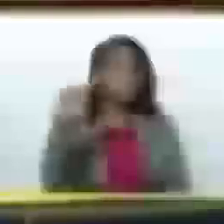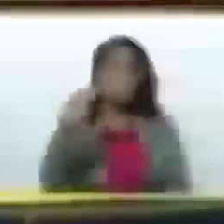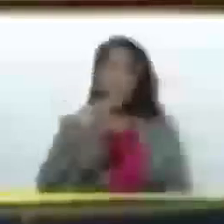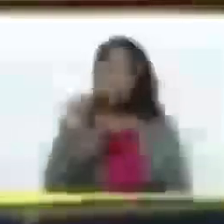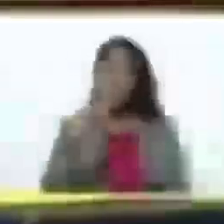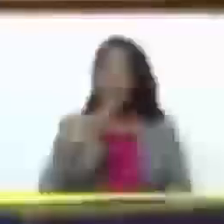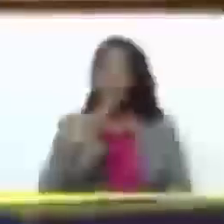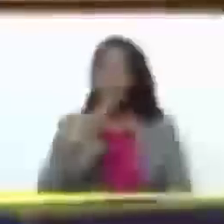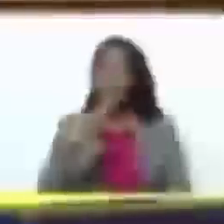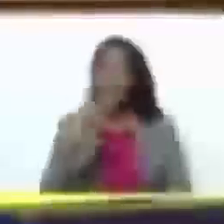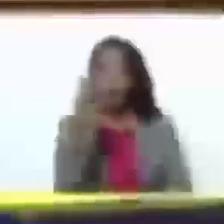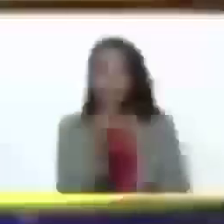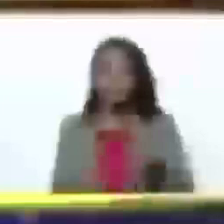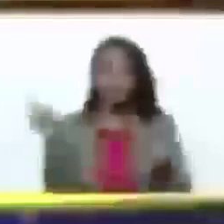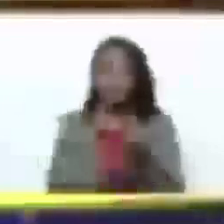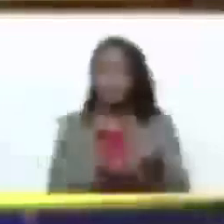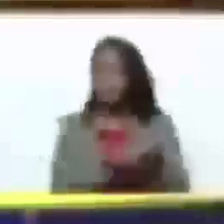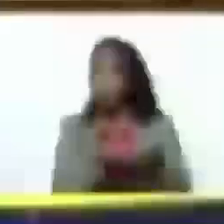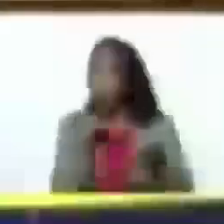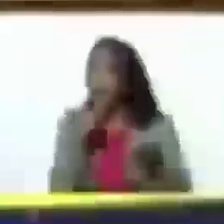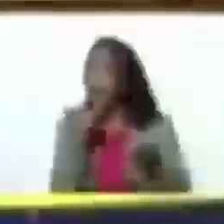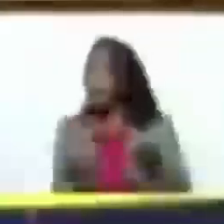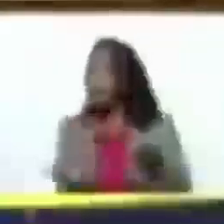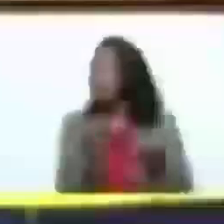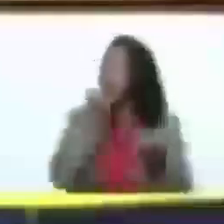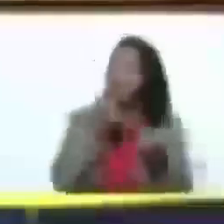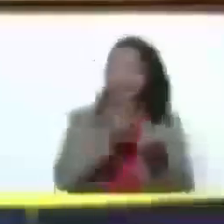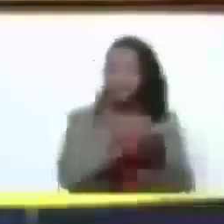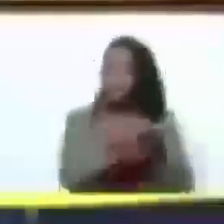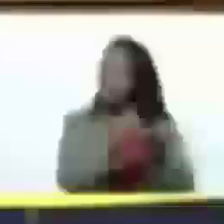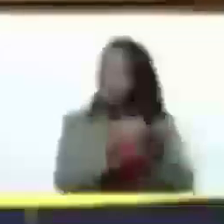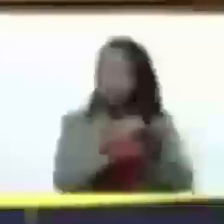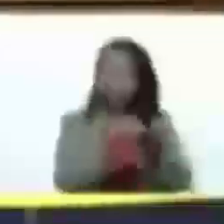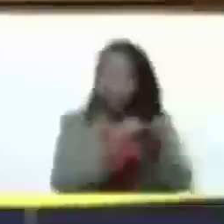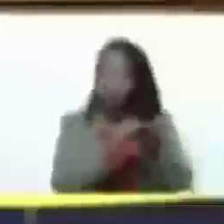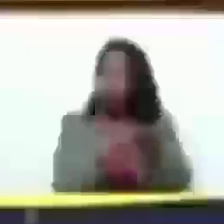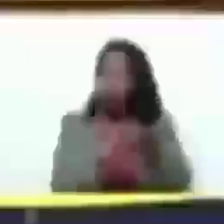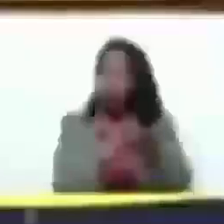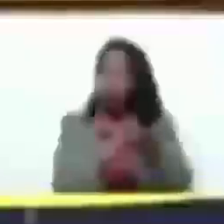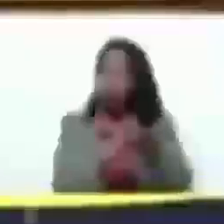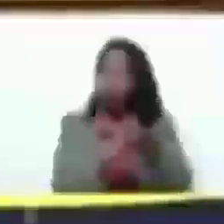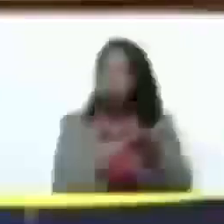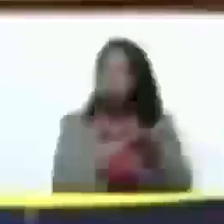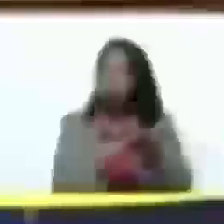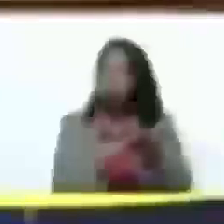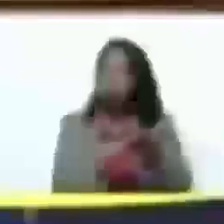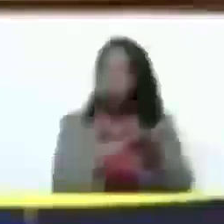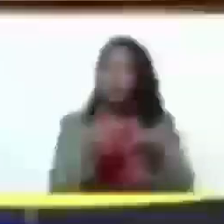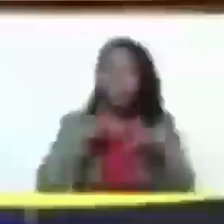el video hasta aquí para que ahora ustedes manden sus puntos de vista, orientaciones al respecto. Muchas gracias. Será hasta la próxima.